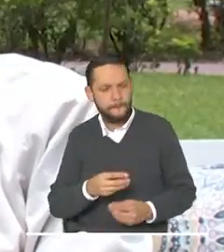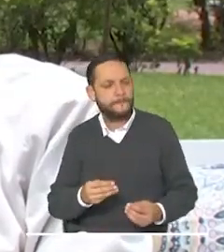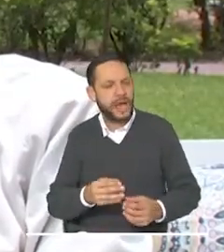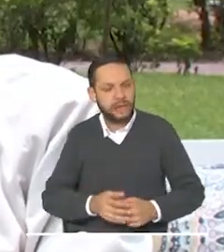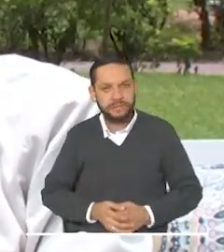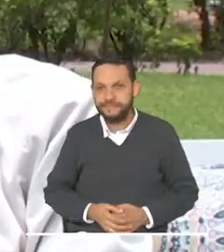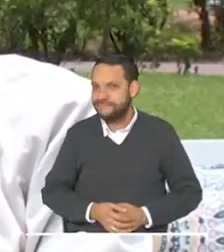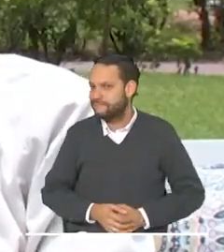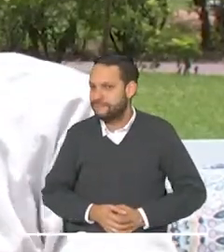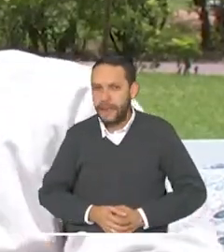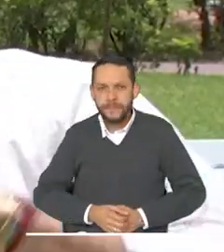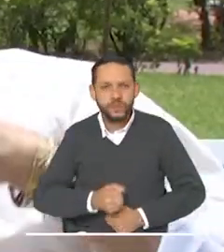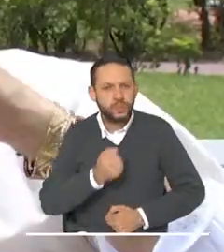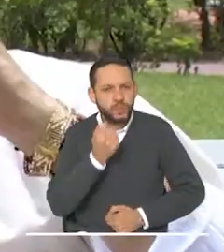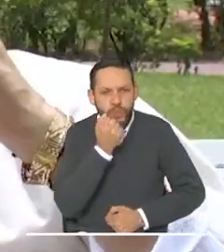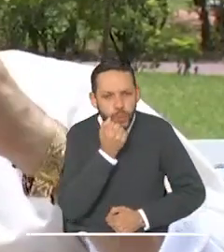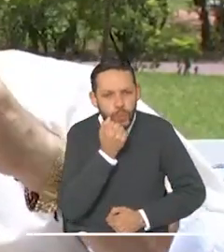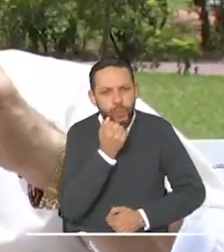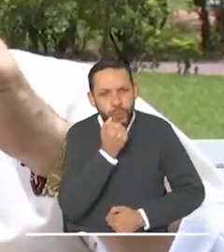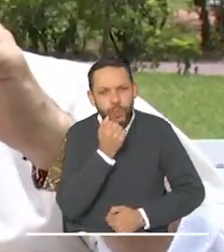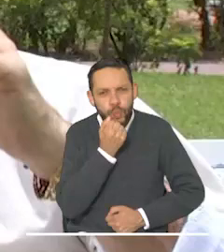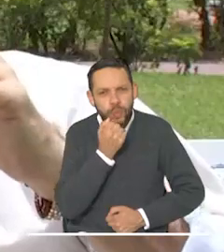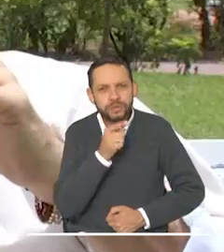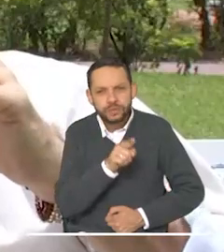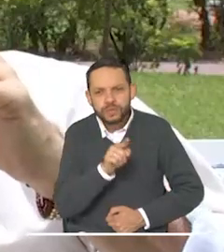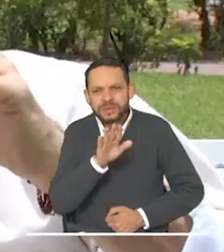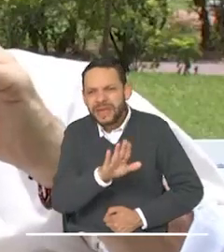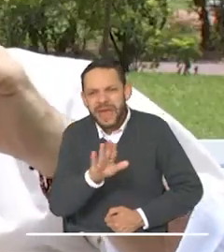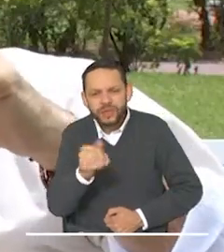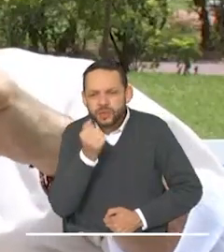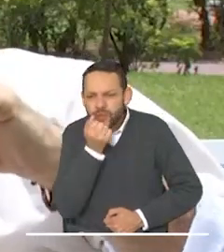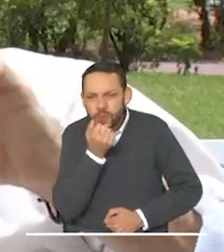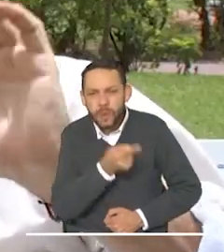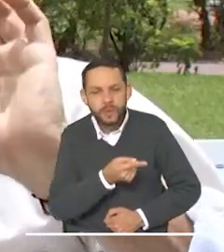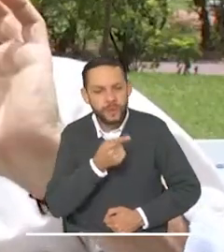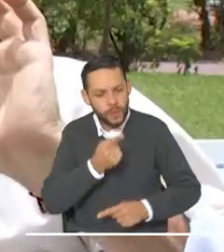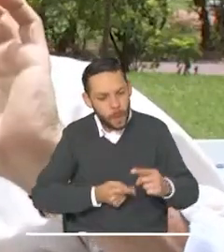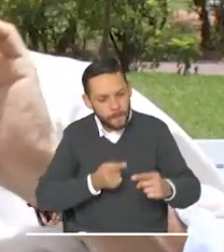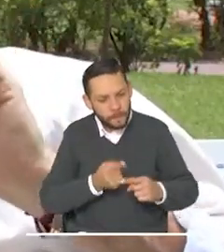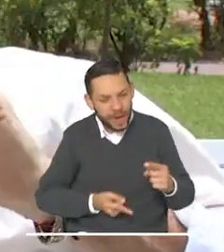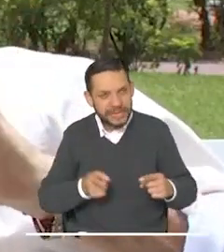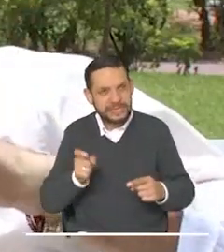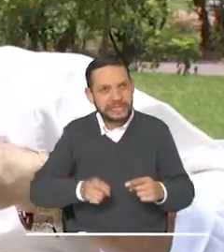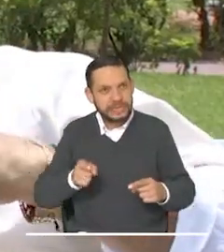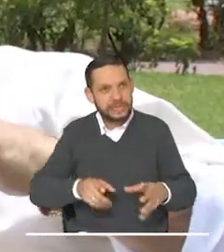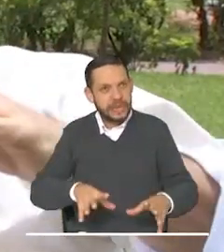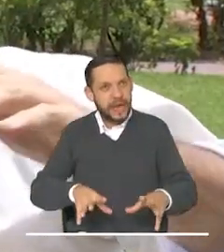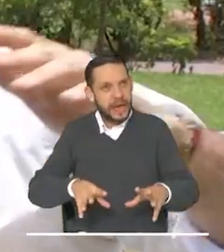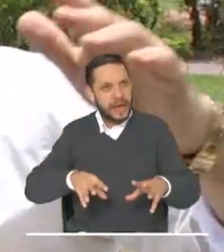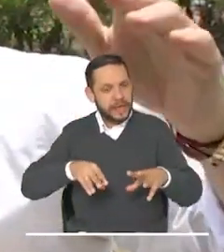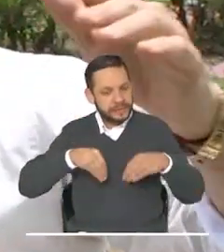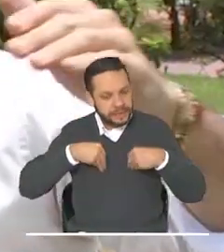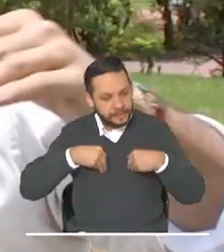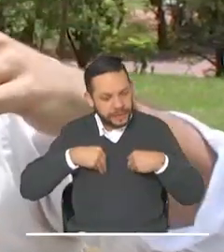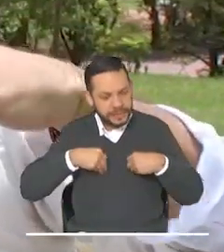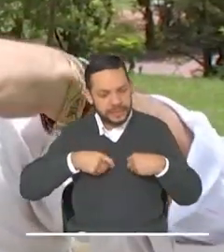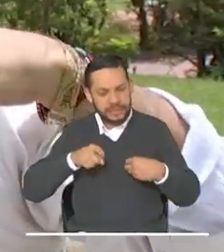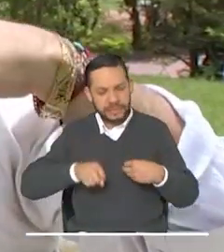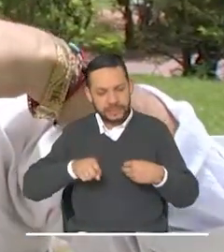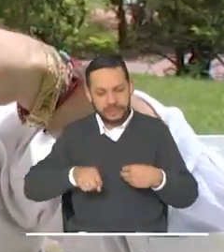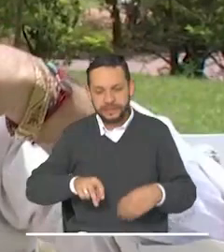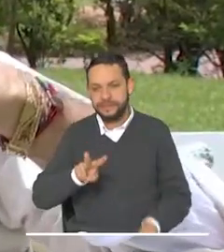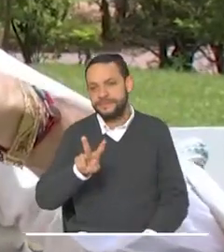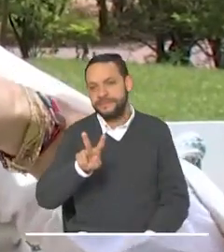se están negando la posibilidad terapéutica en este caso de estar compartiendo siete días que ahorita